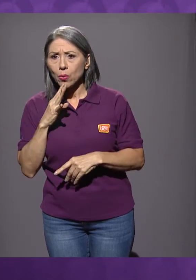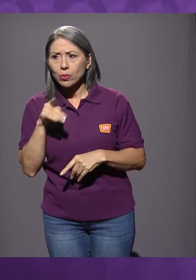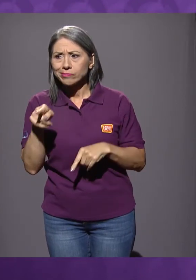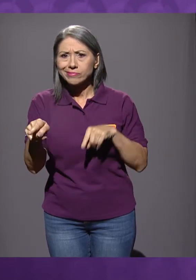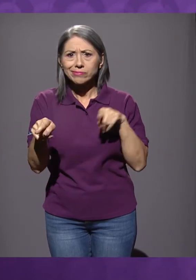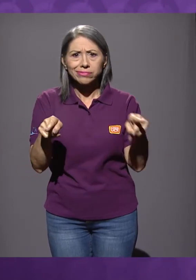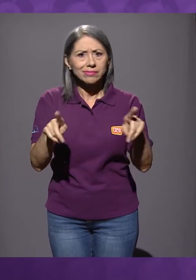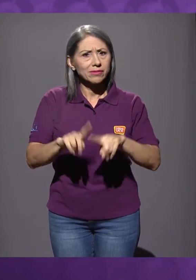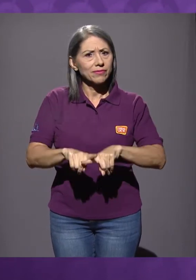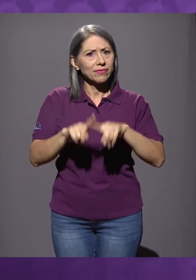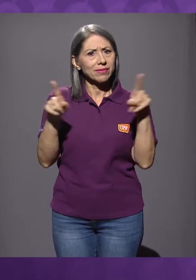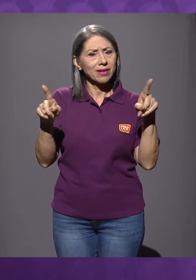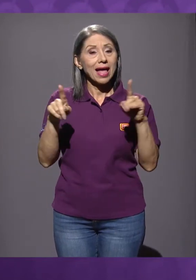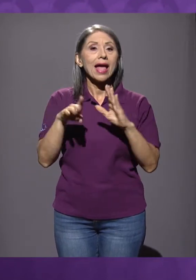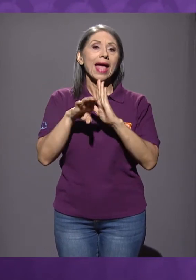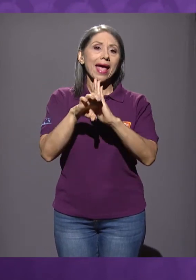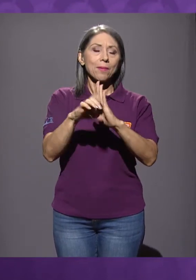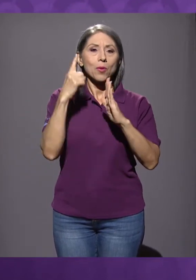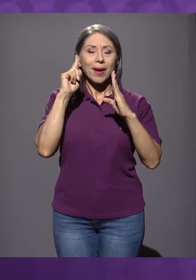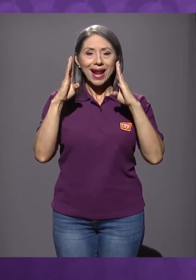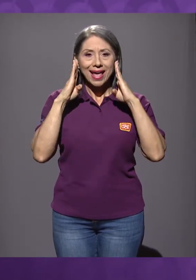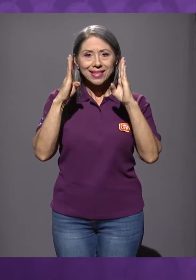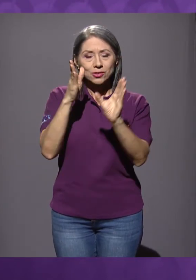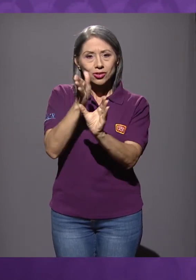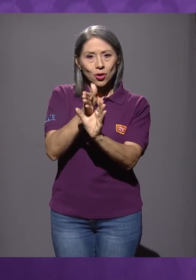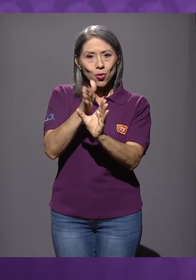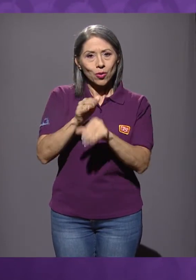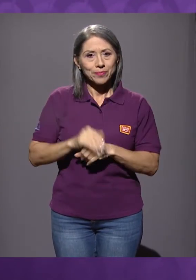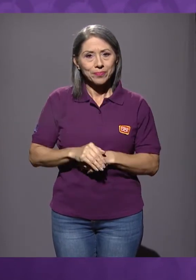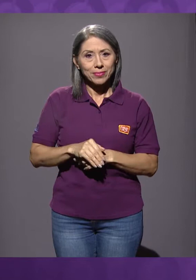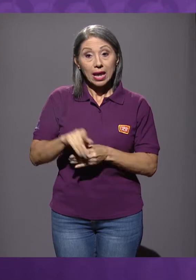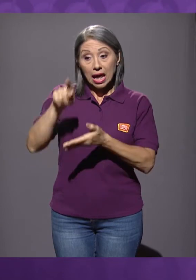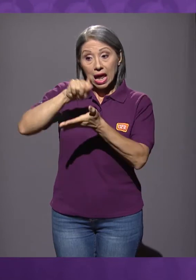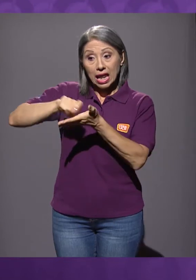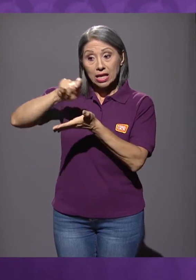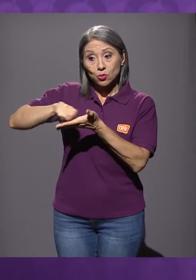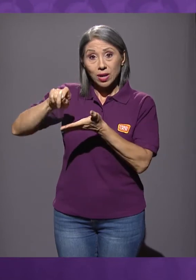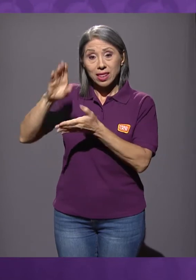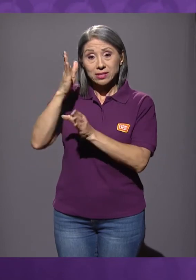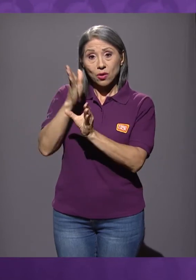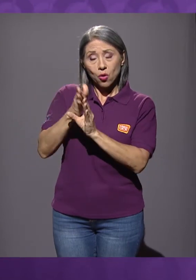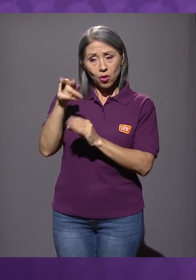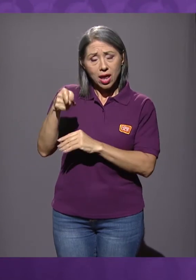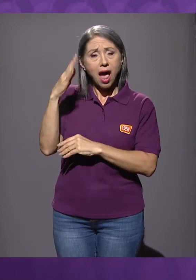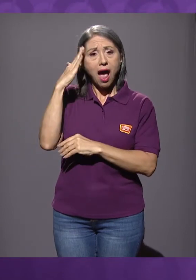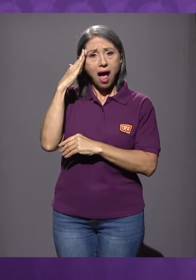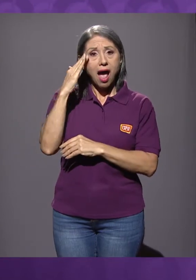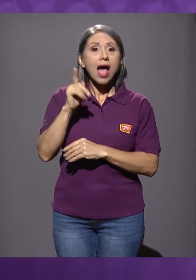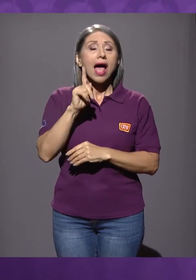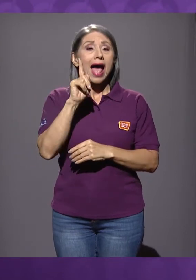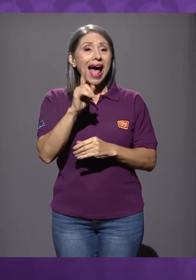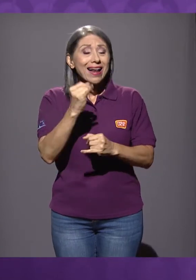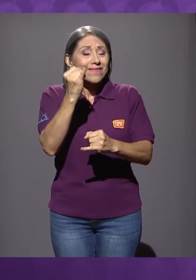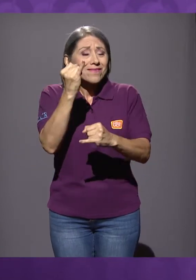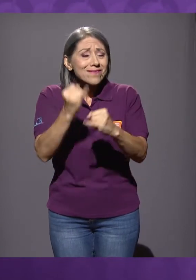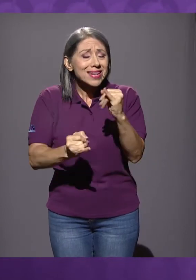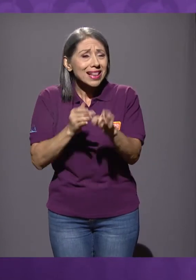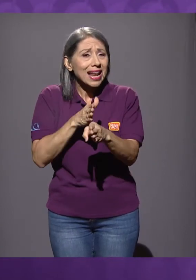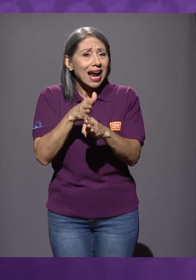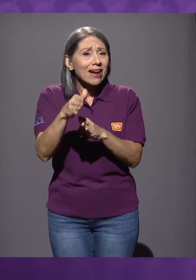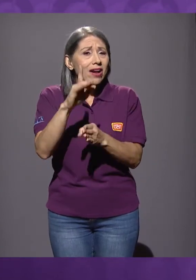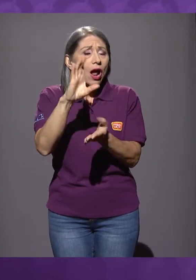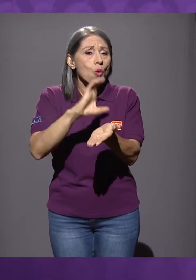verbalizar para una atención psicológica. Desde la Escuela de Psicología justamente hay un módulo al final de la